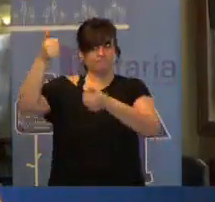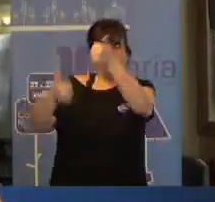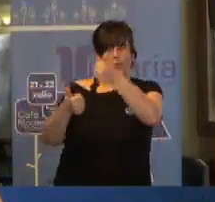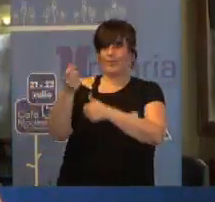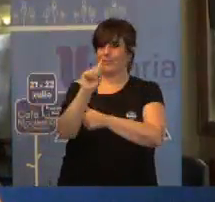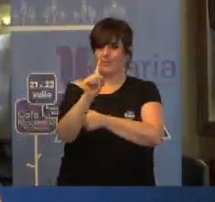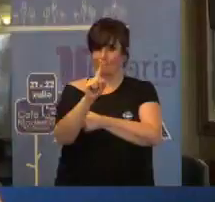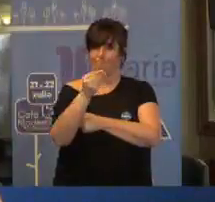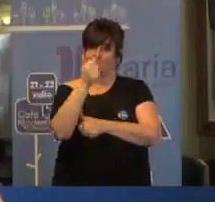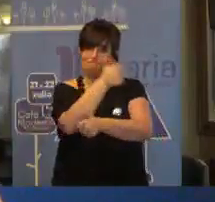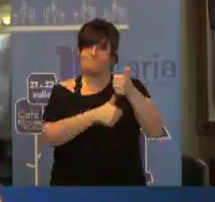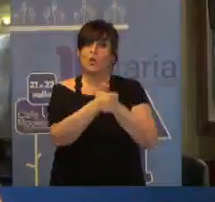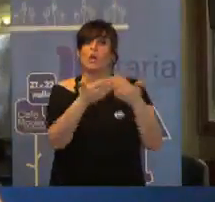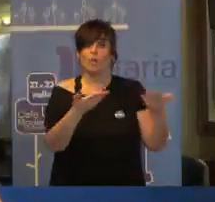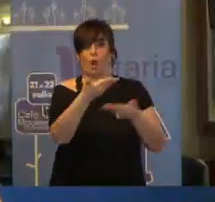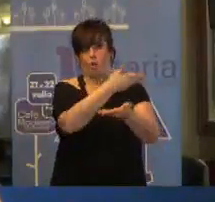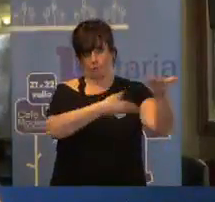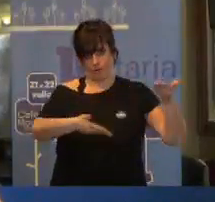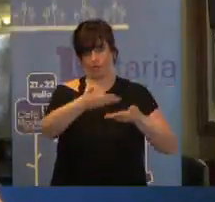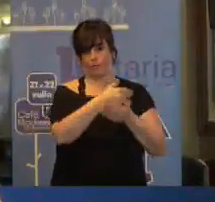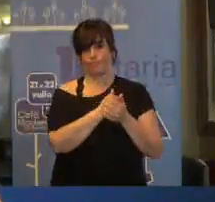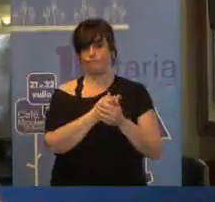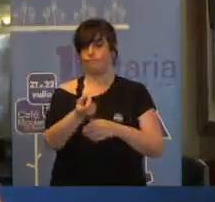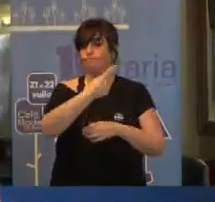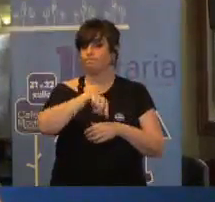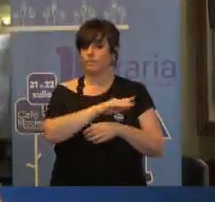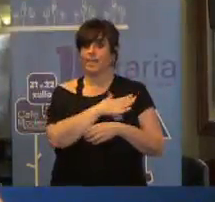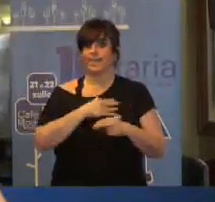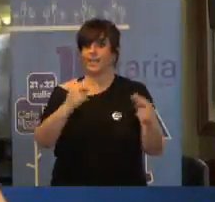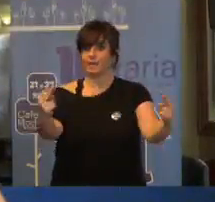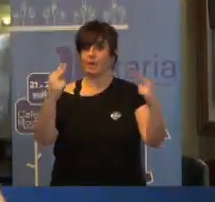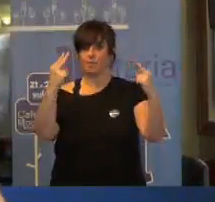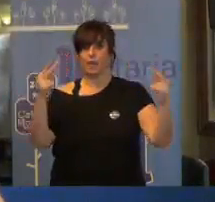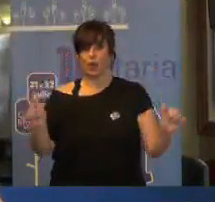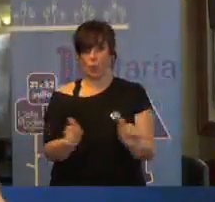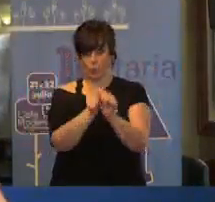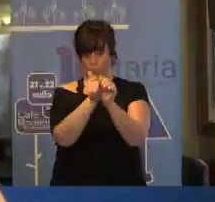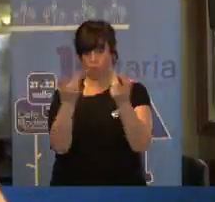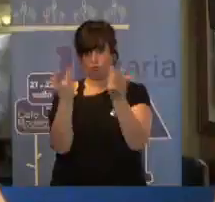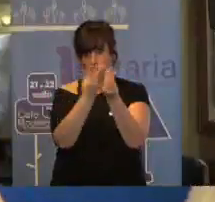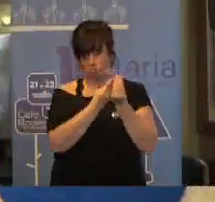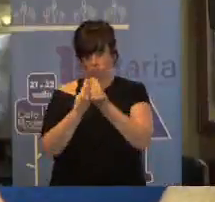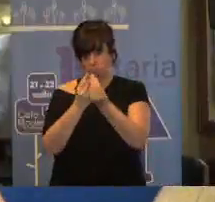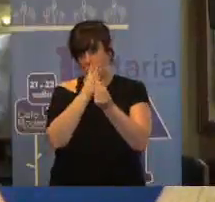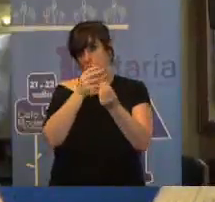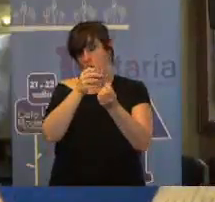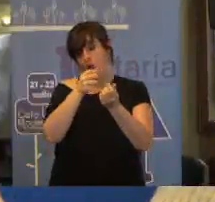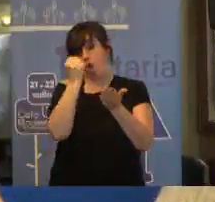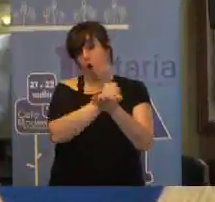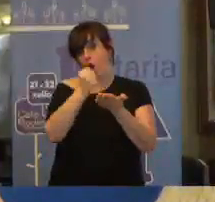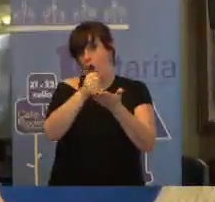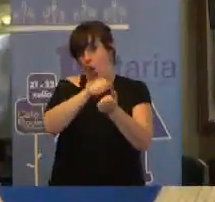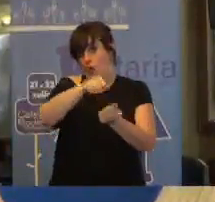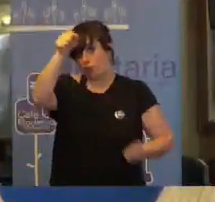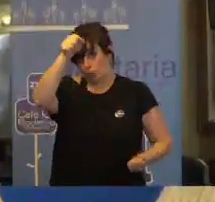non? Decidimos visibilizarnos xuntas nese documento que construímos entre todas e que tamén foi aprobado